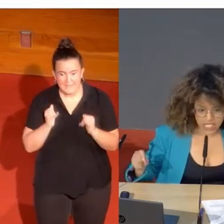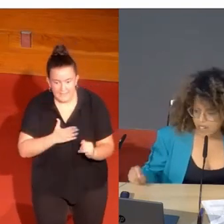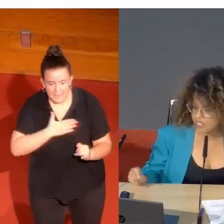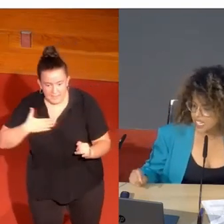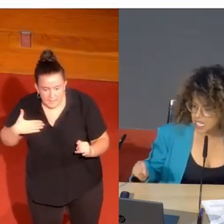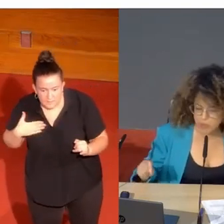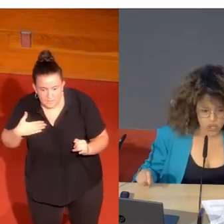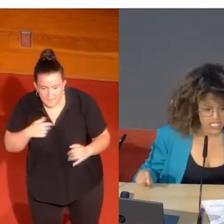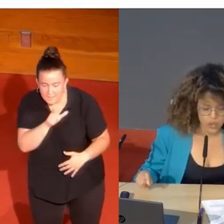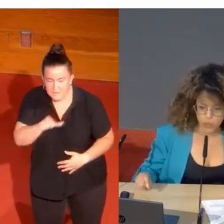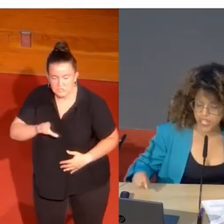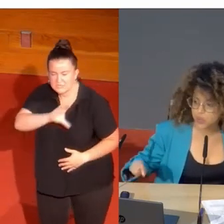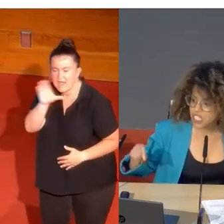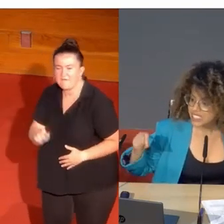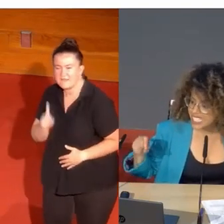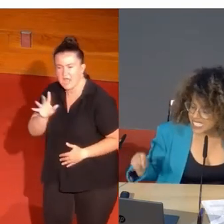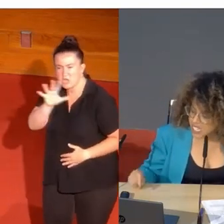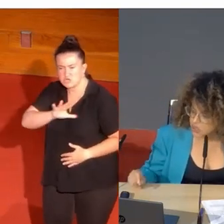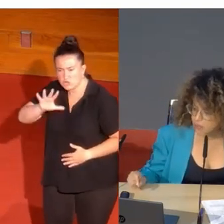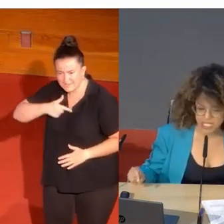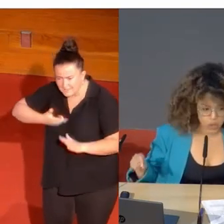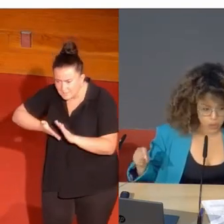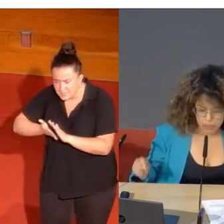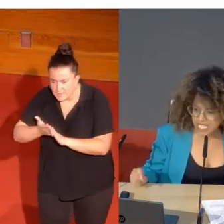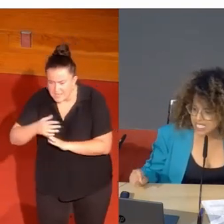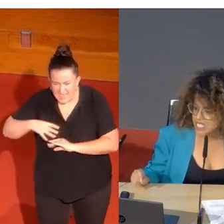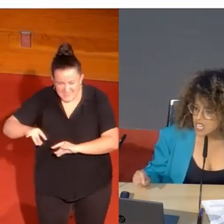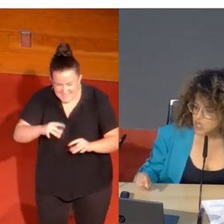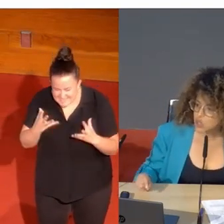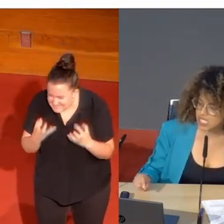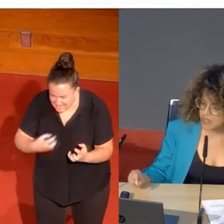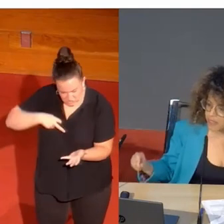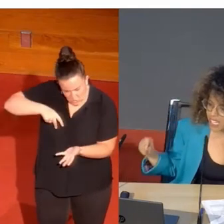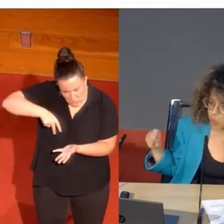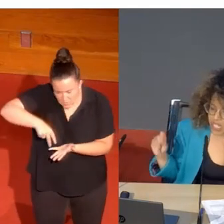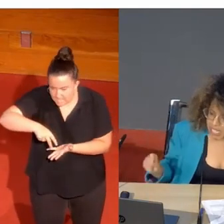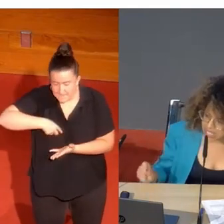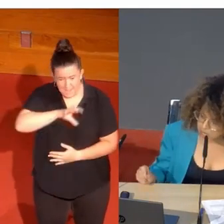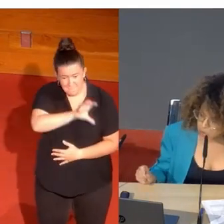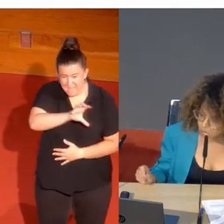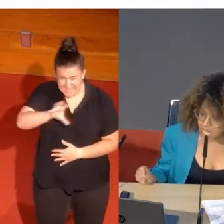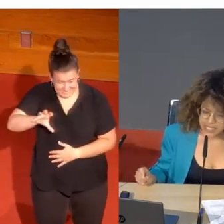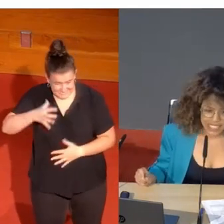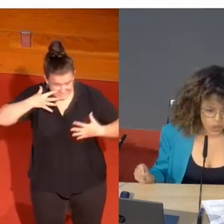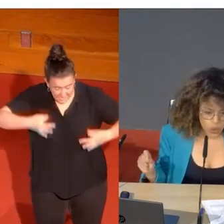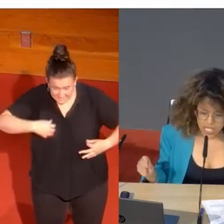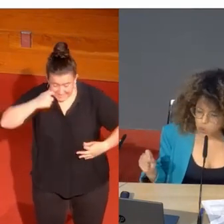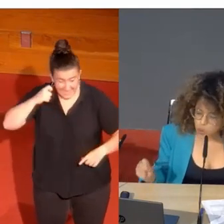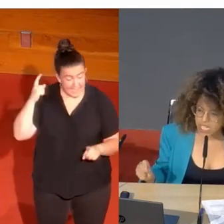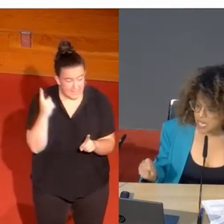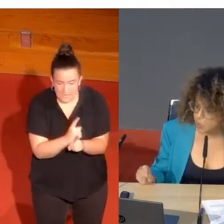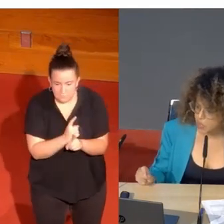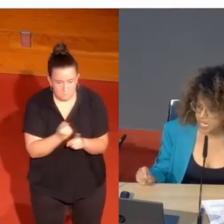por el norte de África estas personas han cruzado desierto han pasado por países donde se vive un racismo del